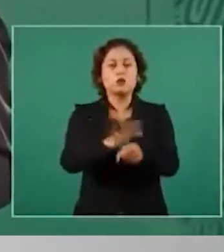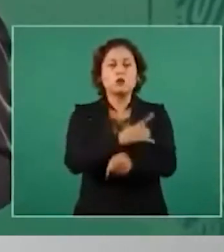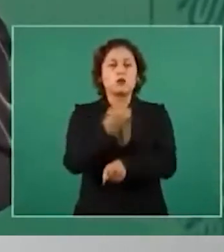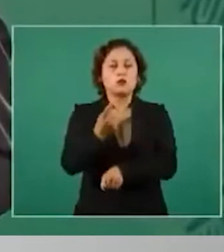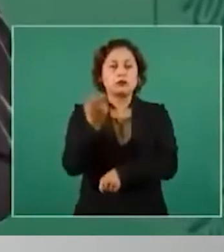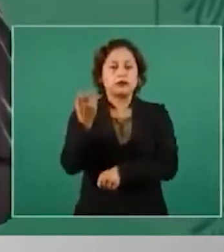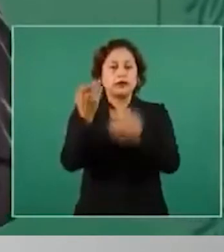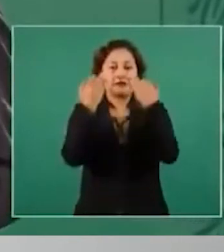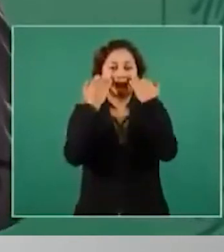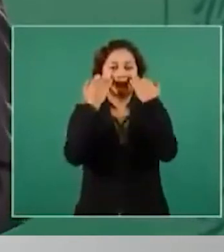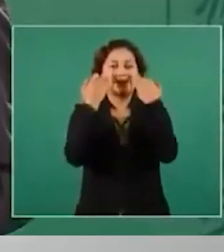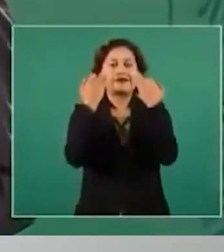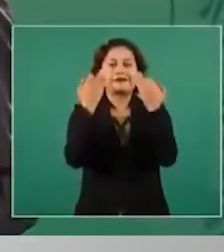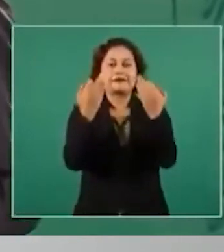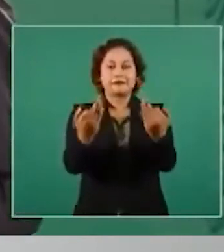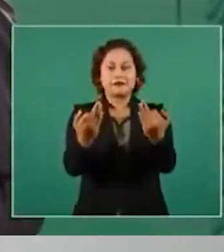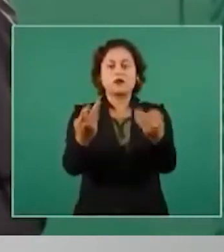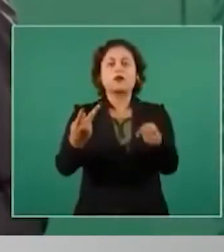que ocupan